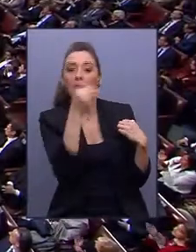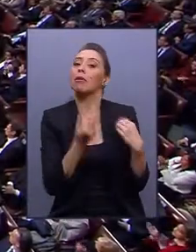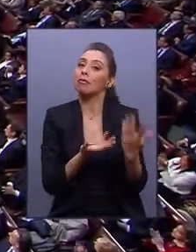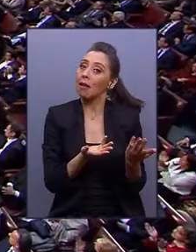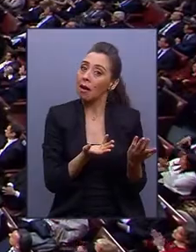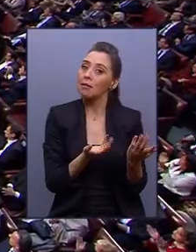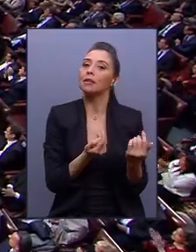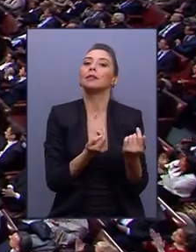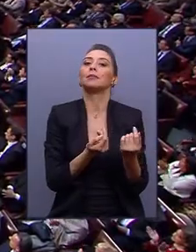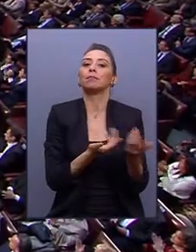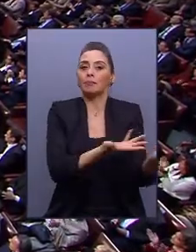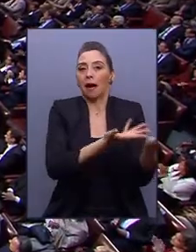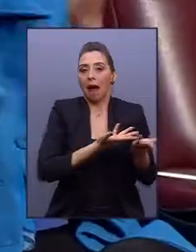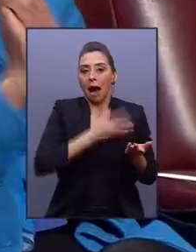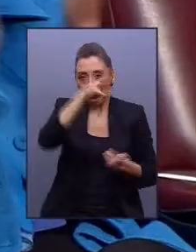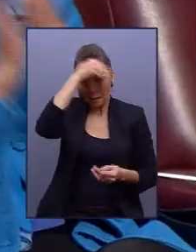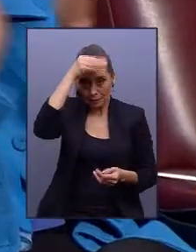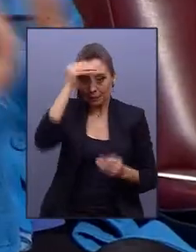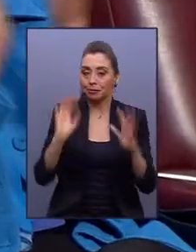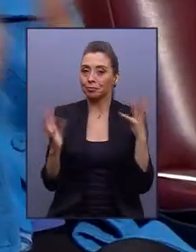están aprendiendo.